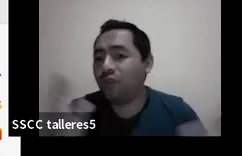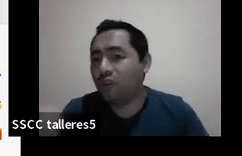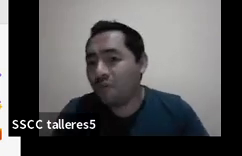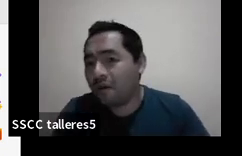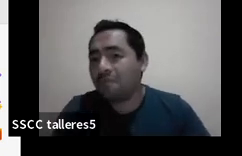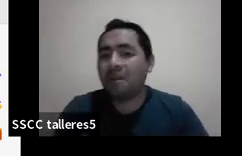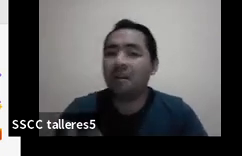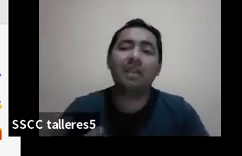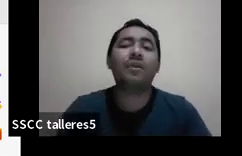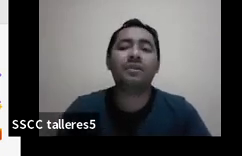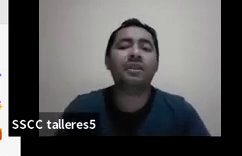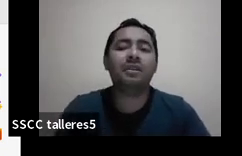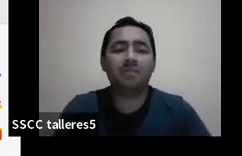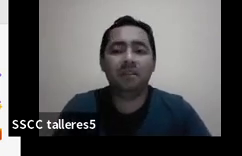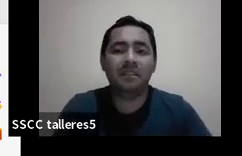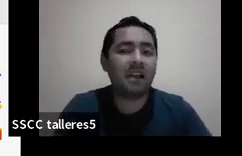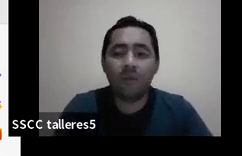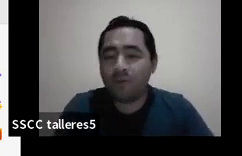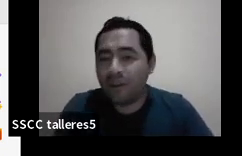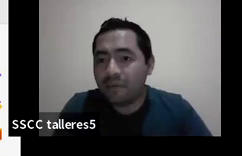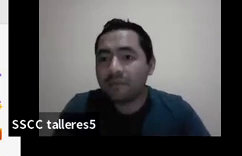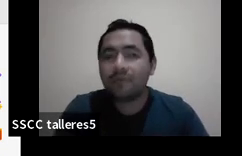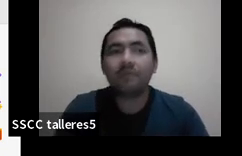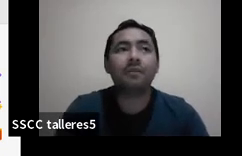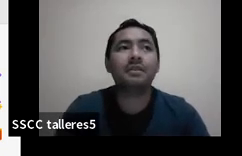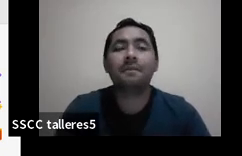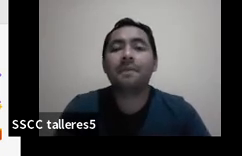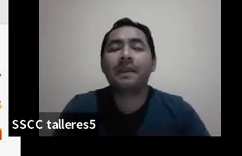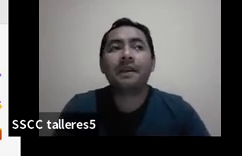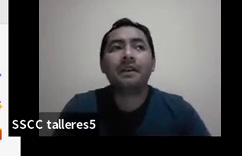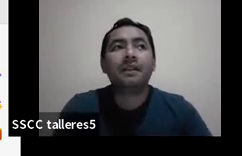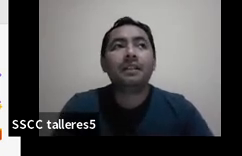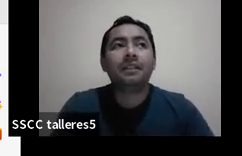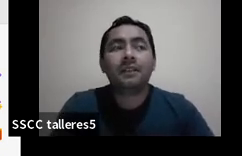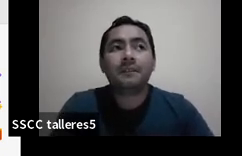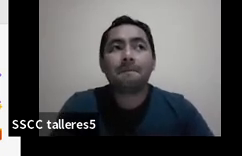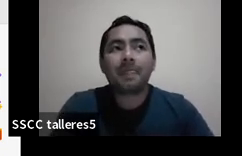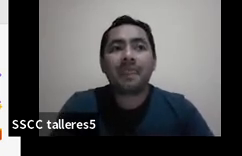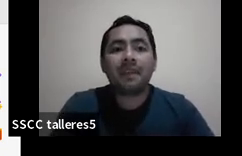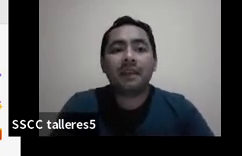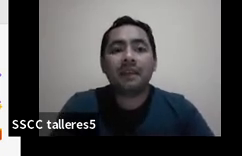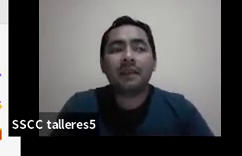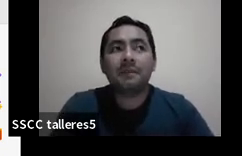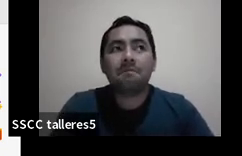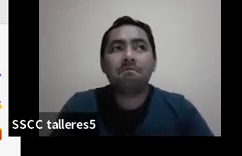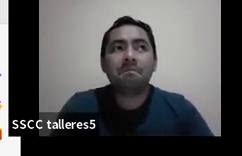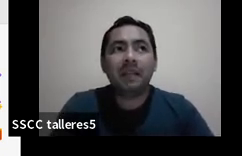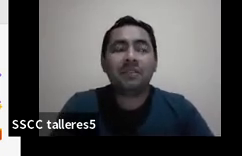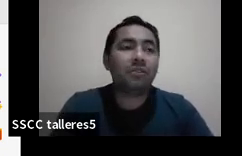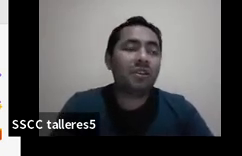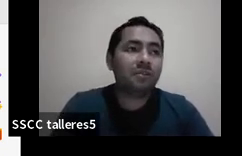comunicarse con otro idioma, que es la lengua de señas, y se acabó el problema. Ya está. Entonces,